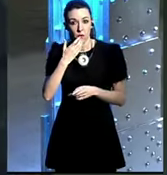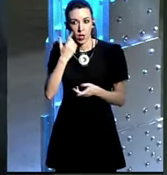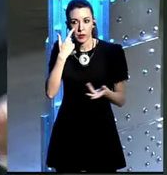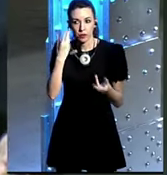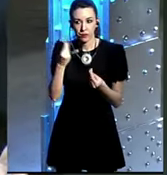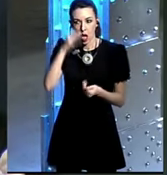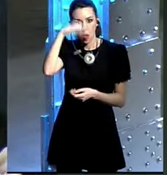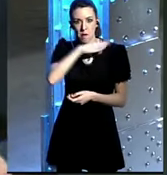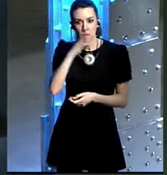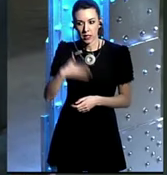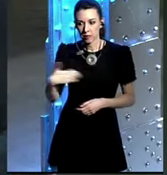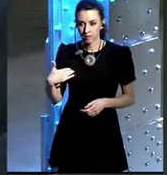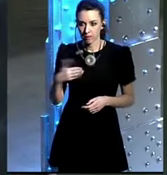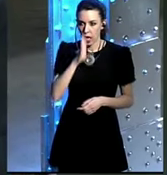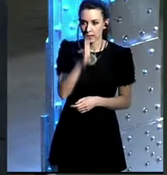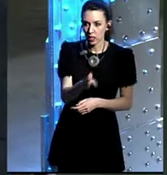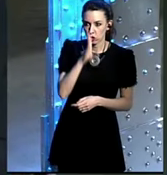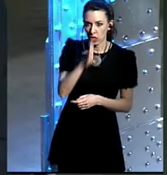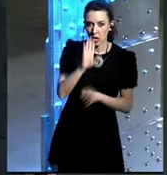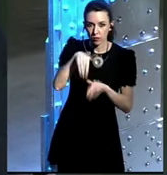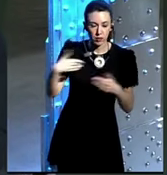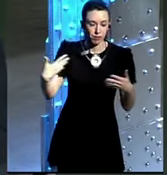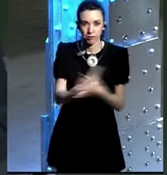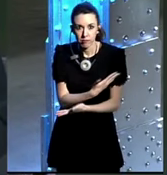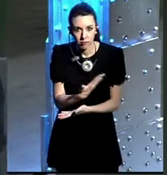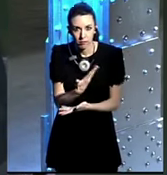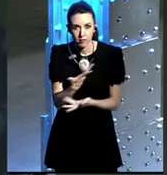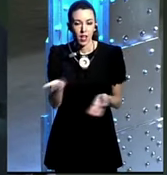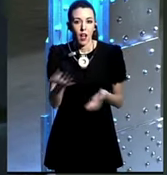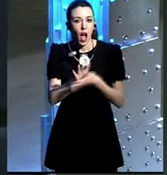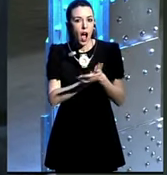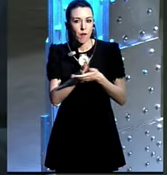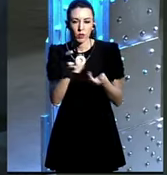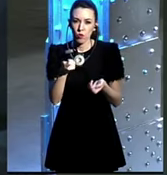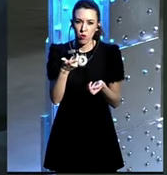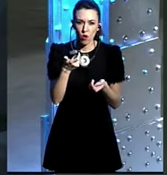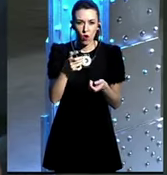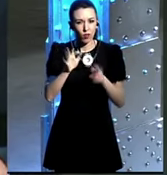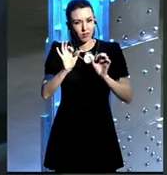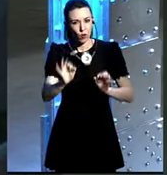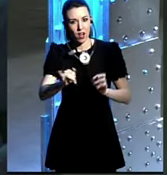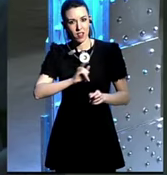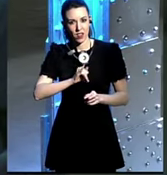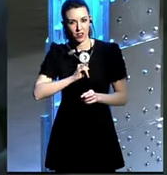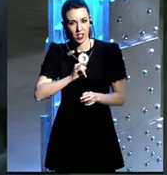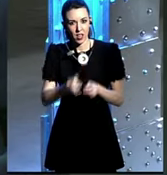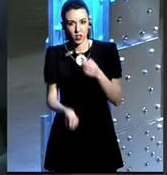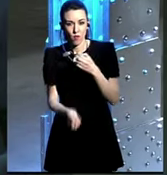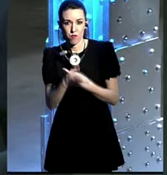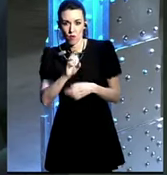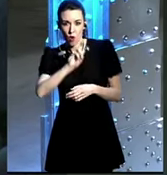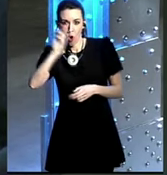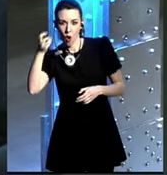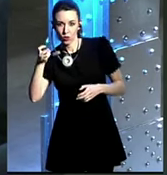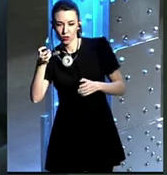expectativas del padre era que fueran heterosexuales. Estamos hablando, en fin, de ese tipo de identidades que se crean más en